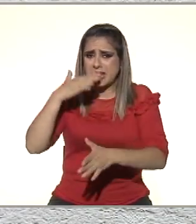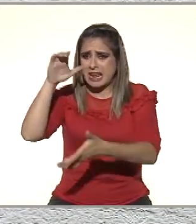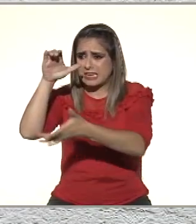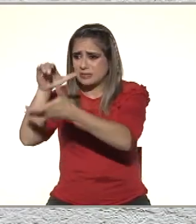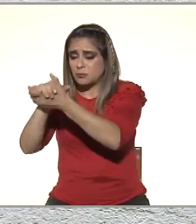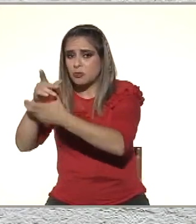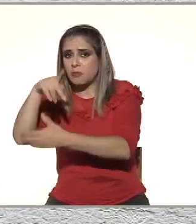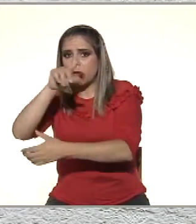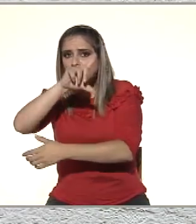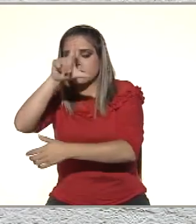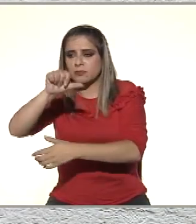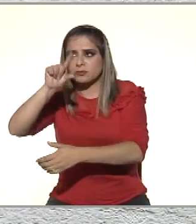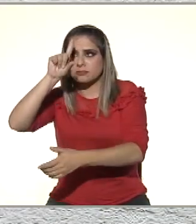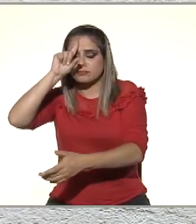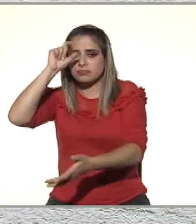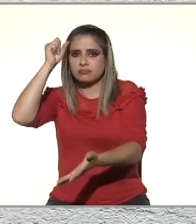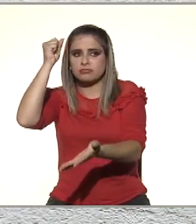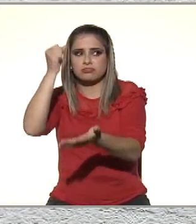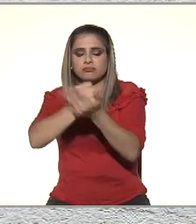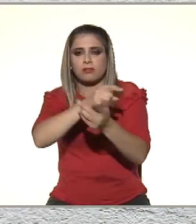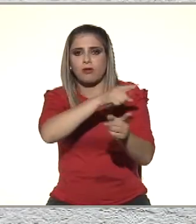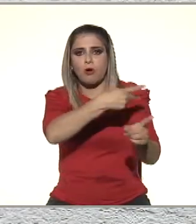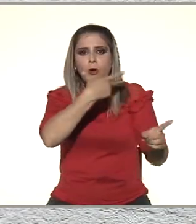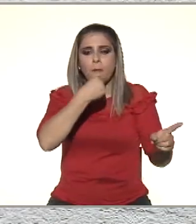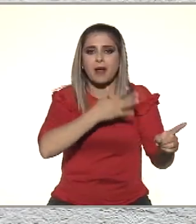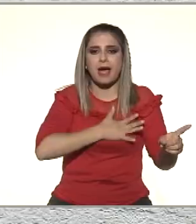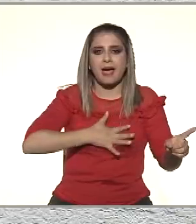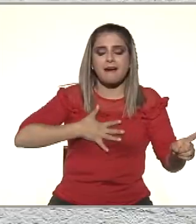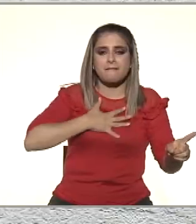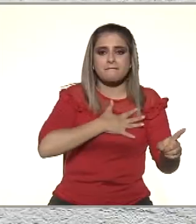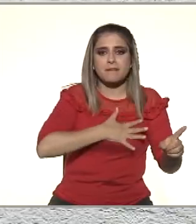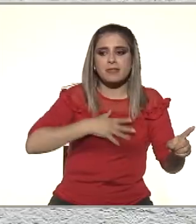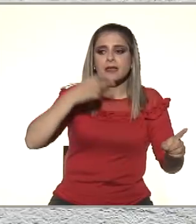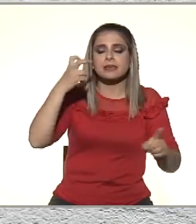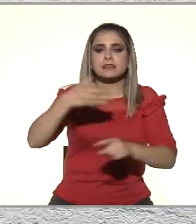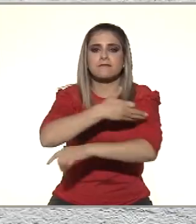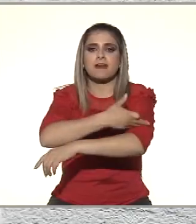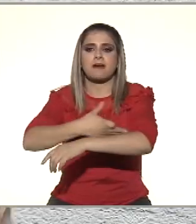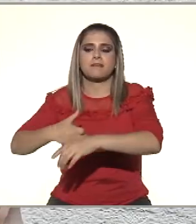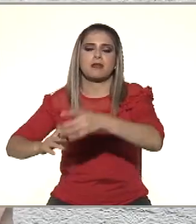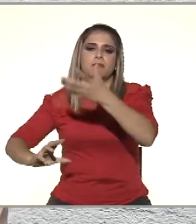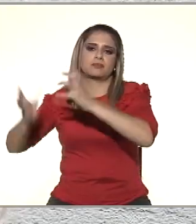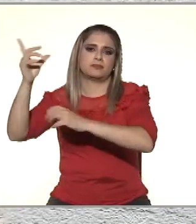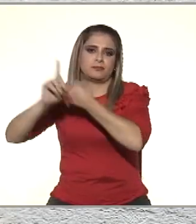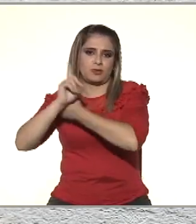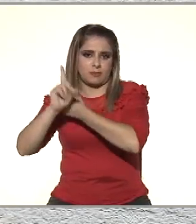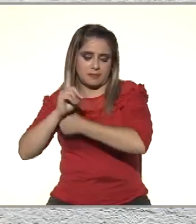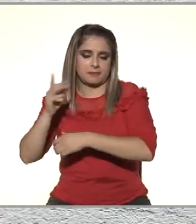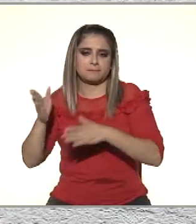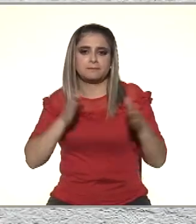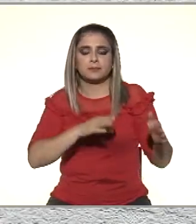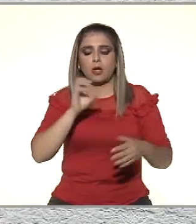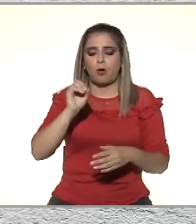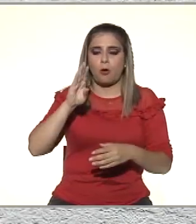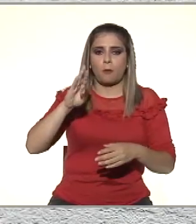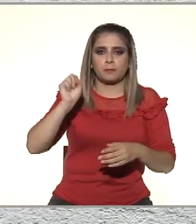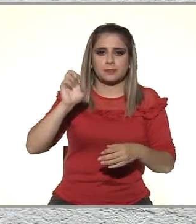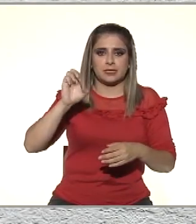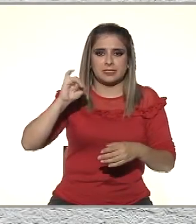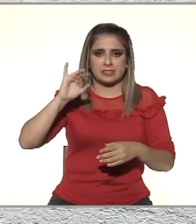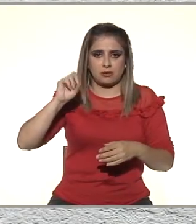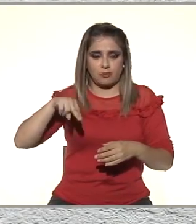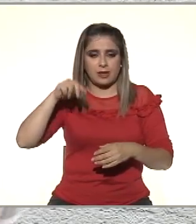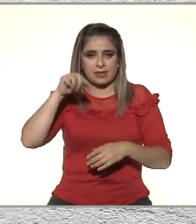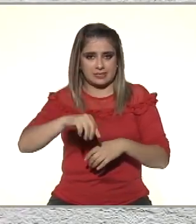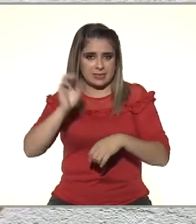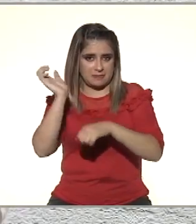obsesión le hace poner en riesgo toda su vida familiar. Y por último, obsesión. En esta cinta, la